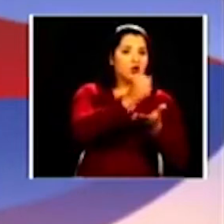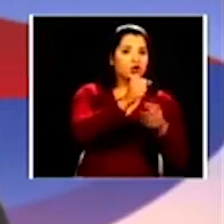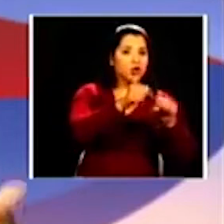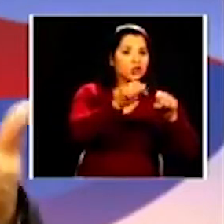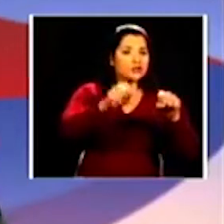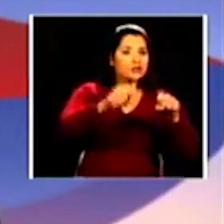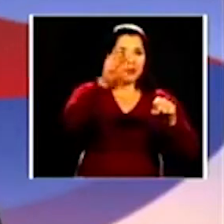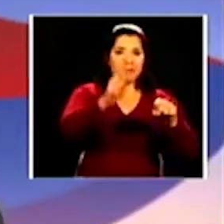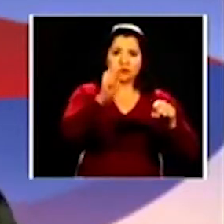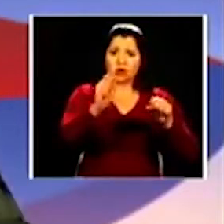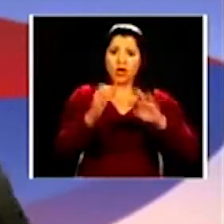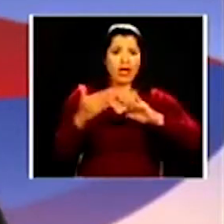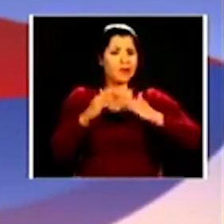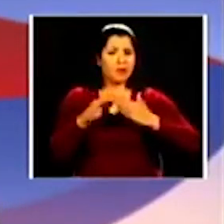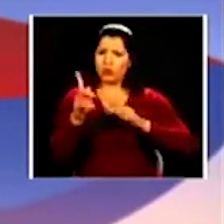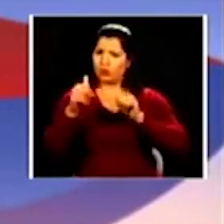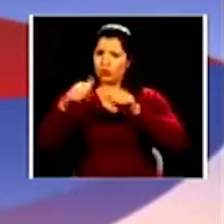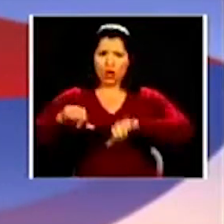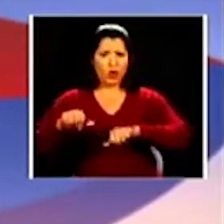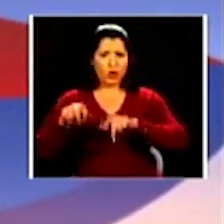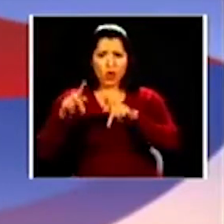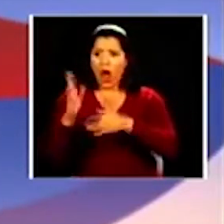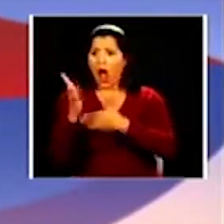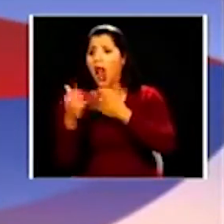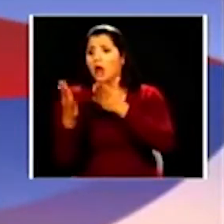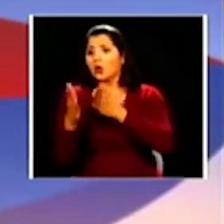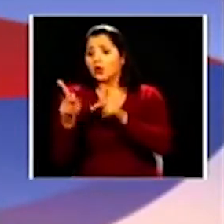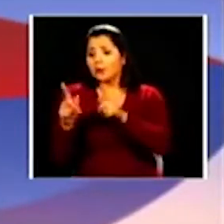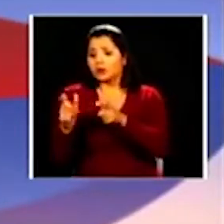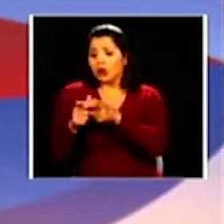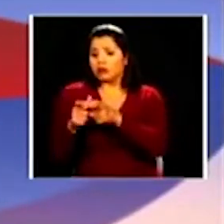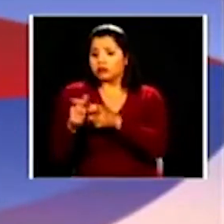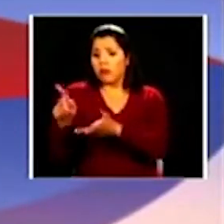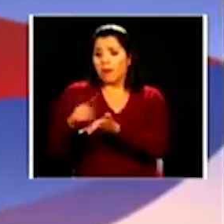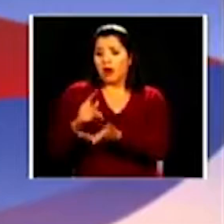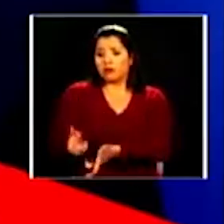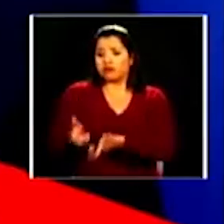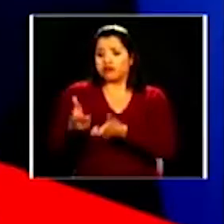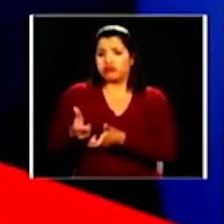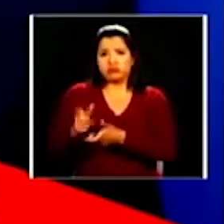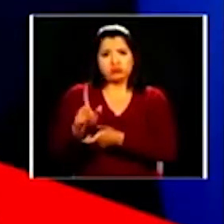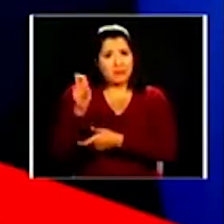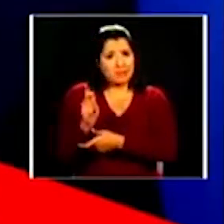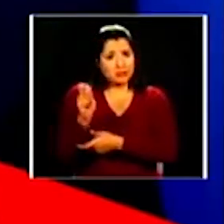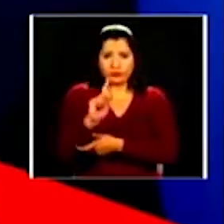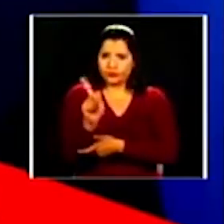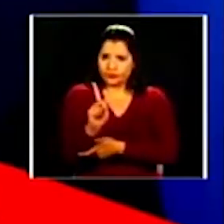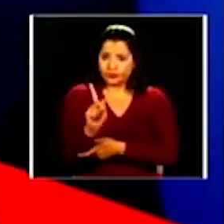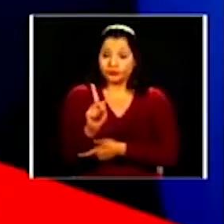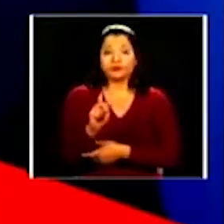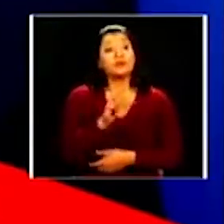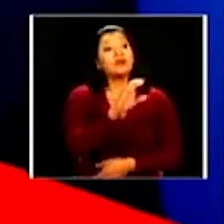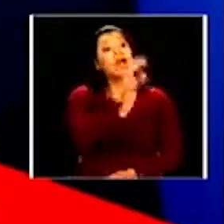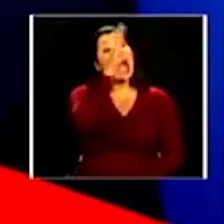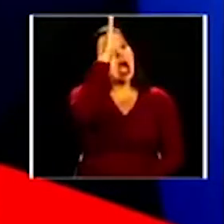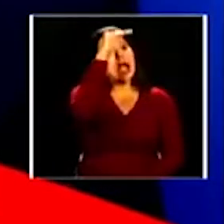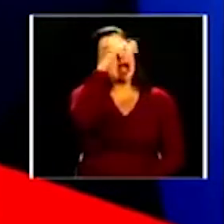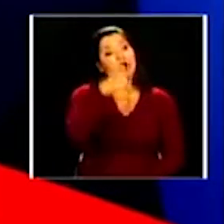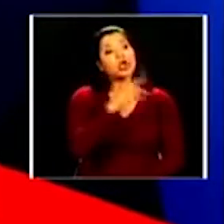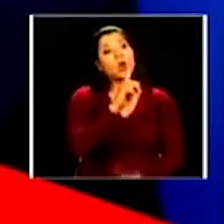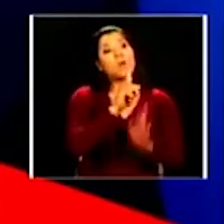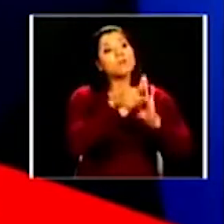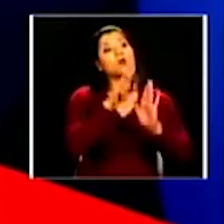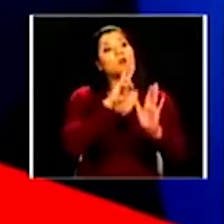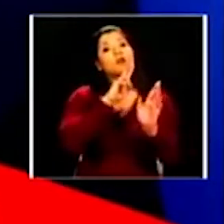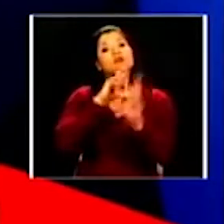de lujo y nosotros tenemos un compromiso de atacarlo y de cambiarlo. Don Carlos, un minuto de réplica, puede referirse a lo que dijo